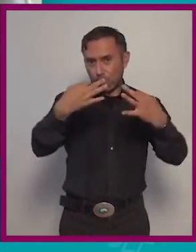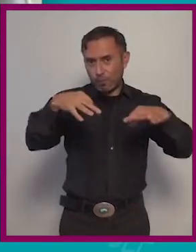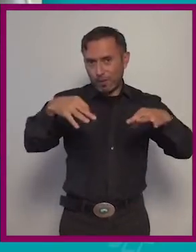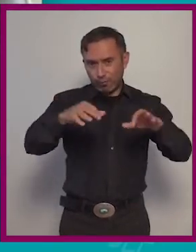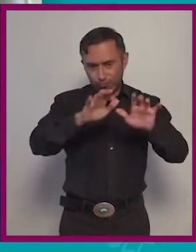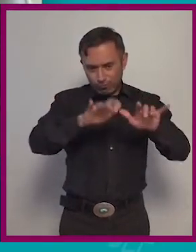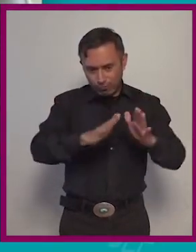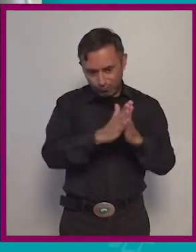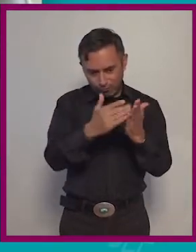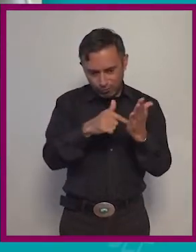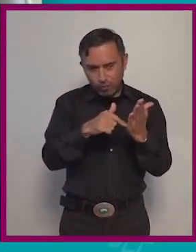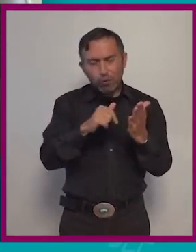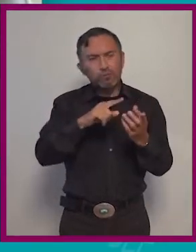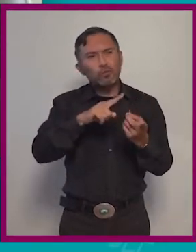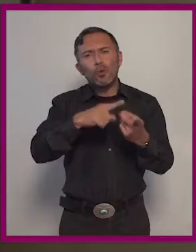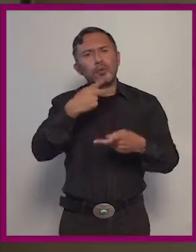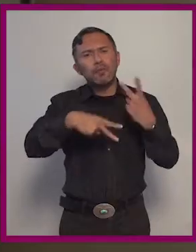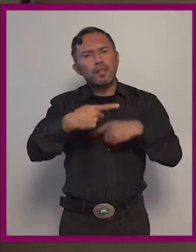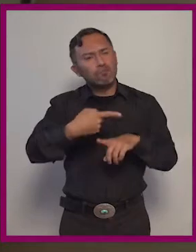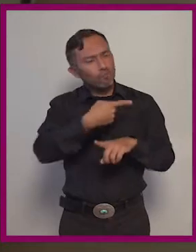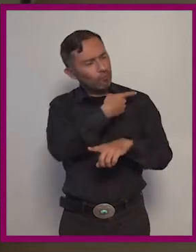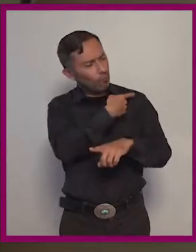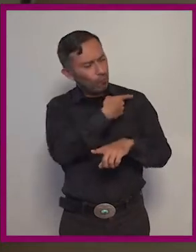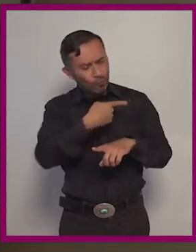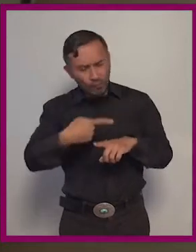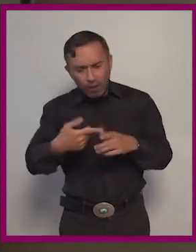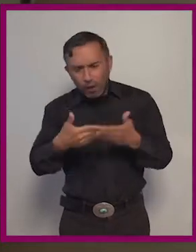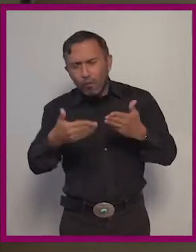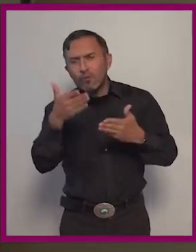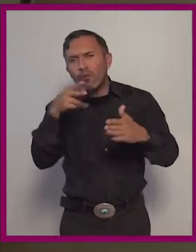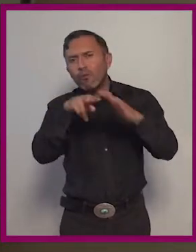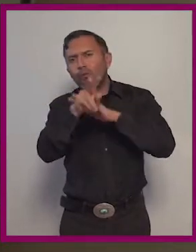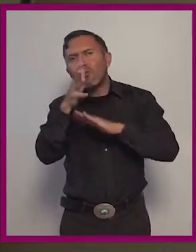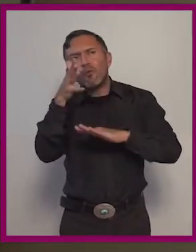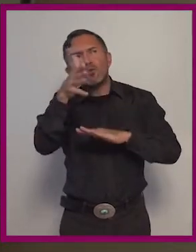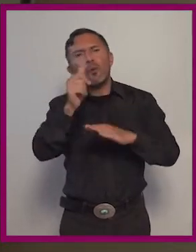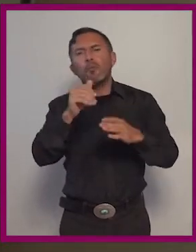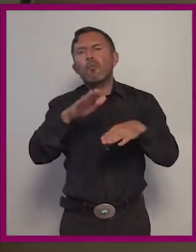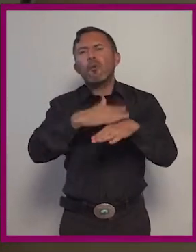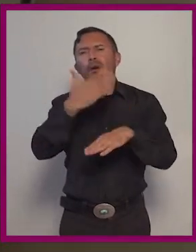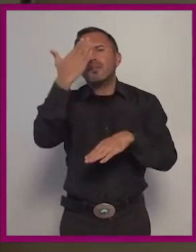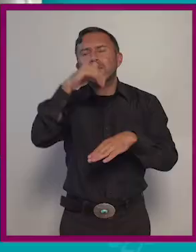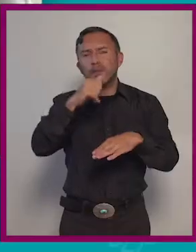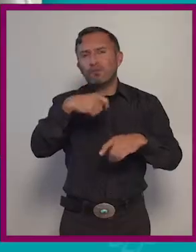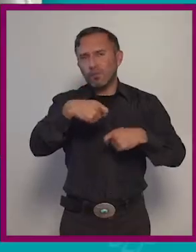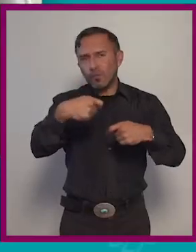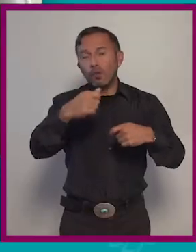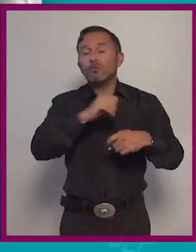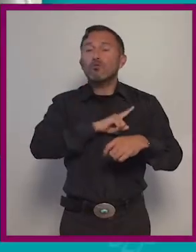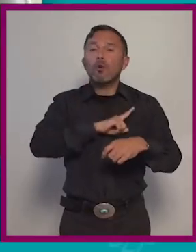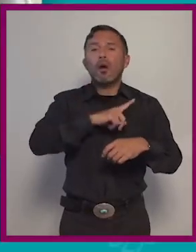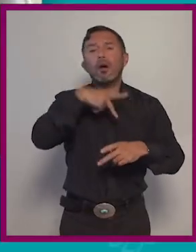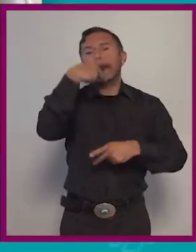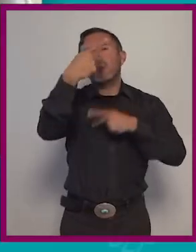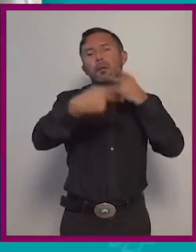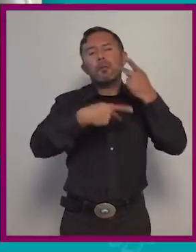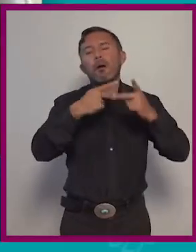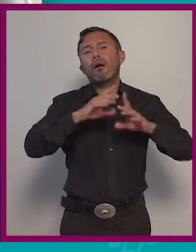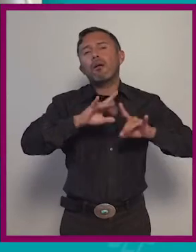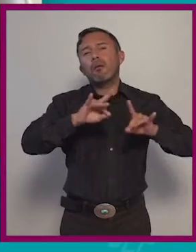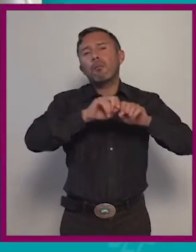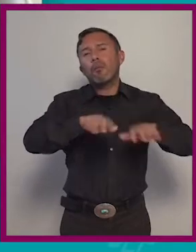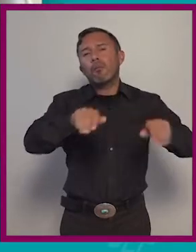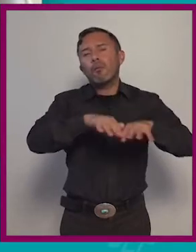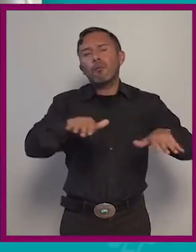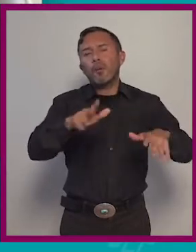dónde venimos, a dónde vamos y por qué tenemos esos saberes comunitarios. Que no dejen que se pierdan de boca en boca. Quizá